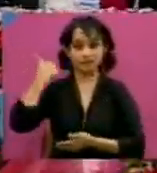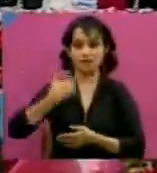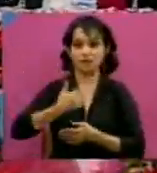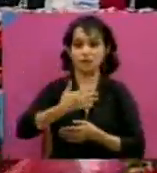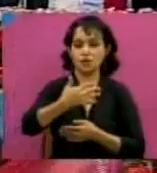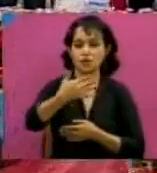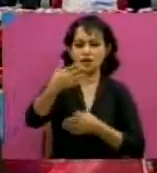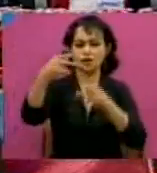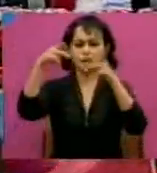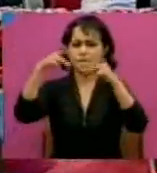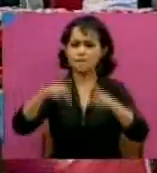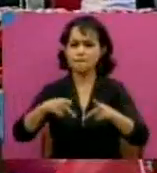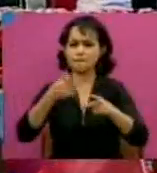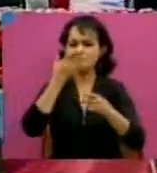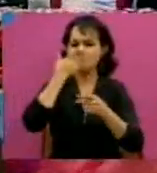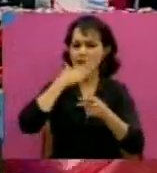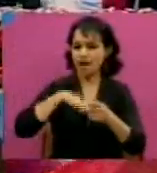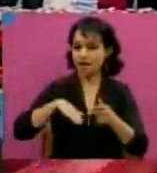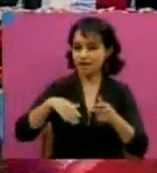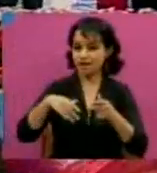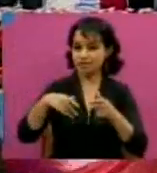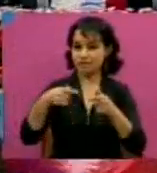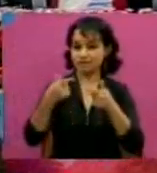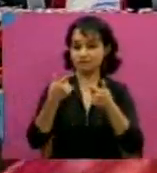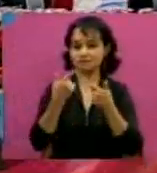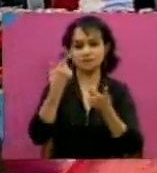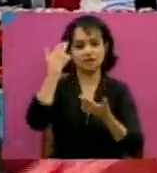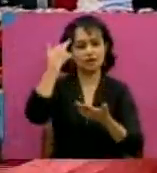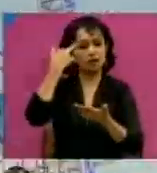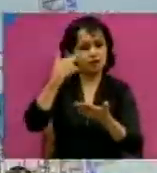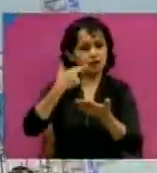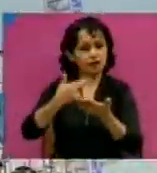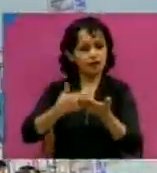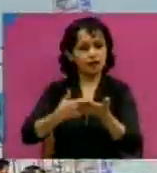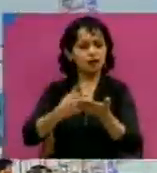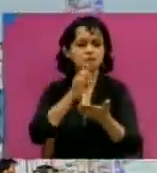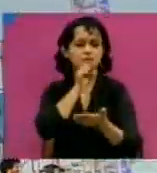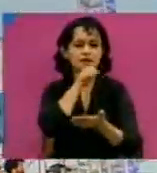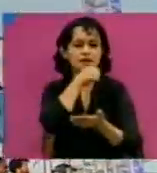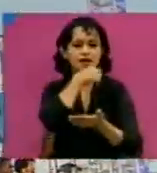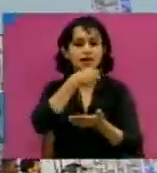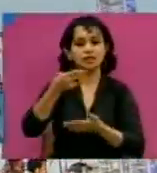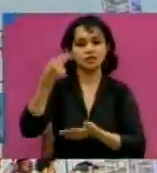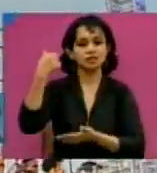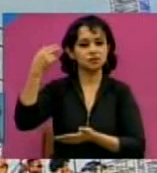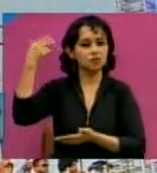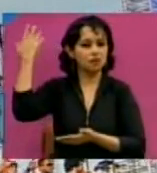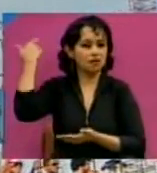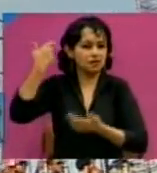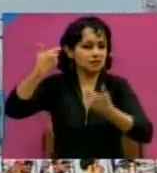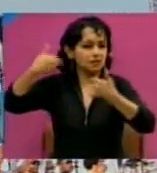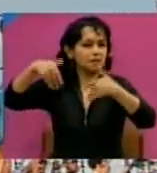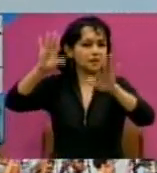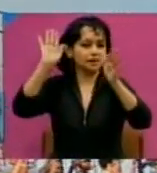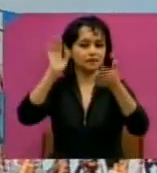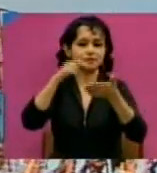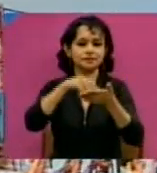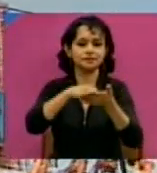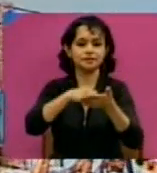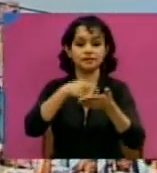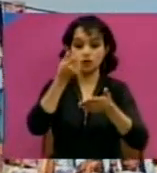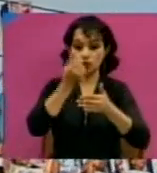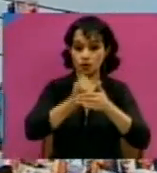los traidores y cobardes sean referencias de una vieja historia,